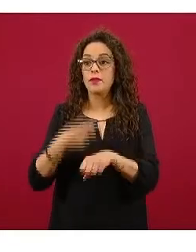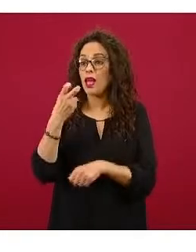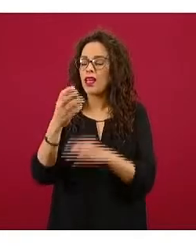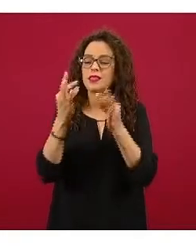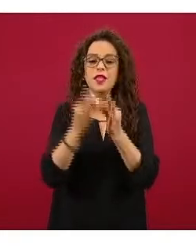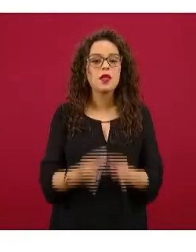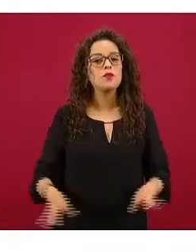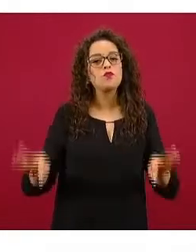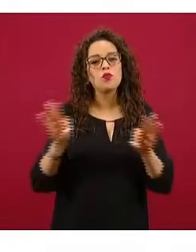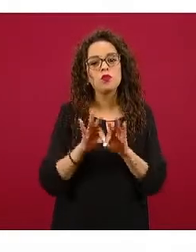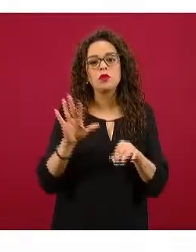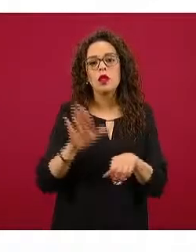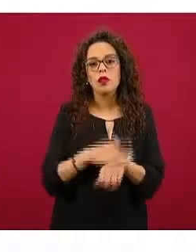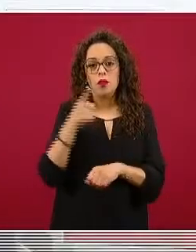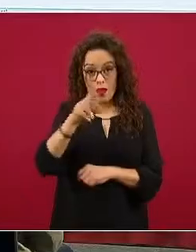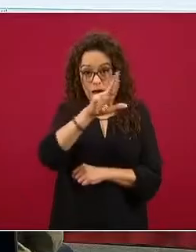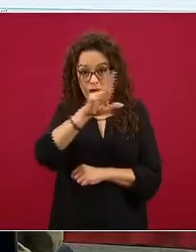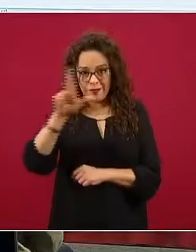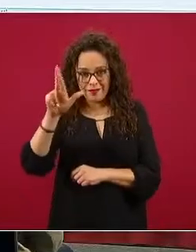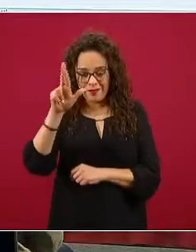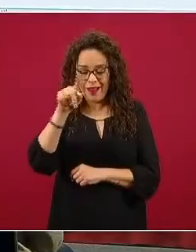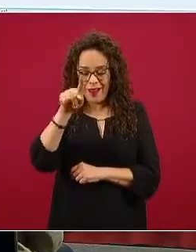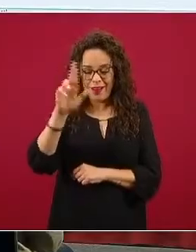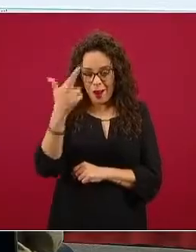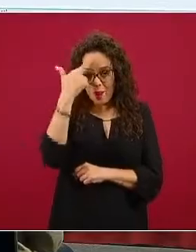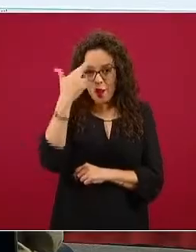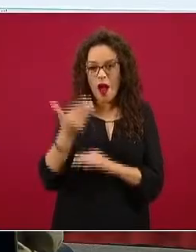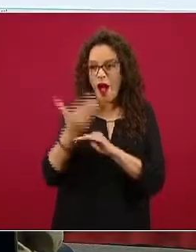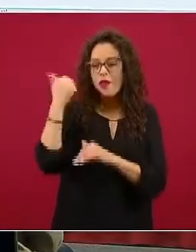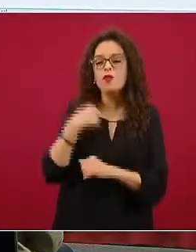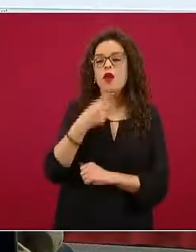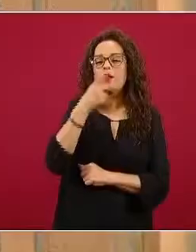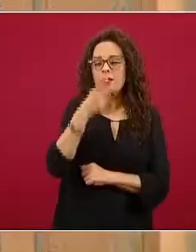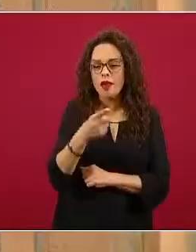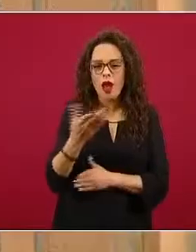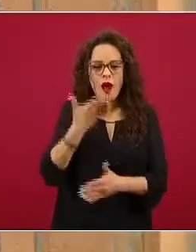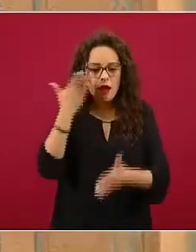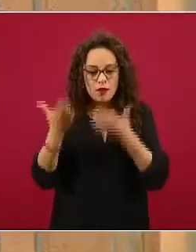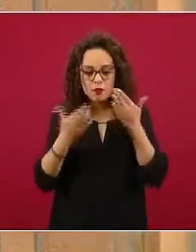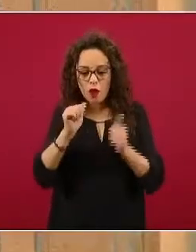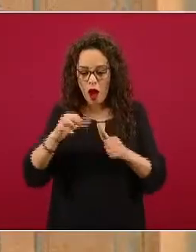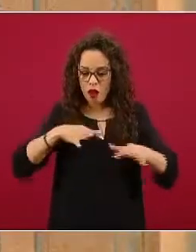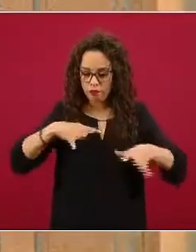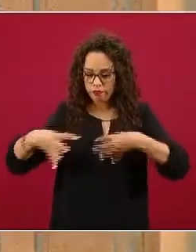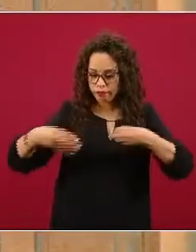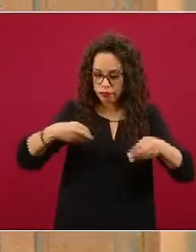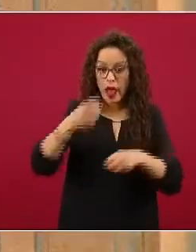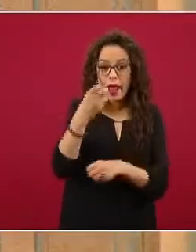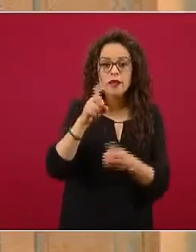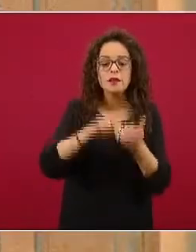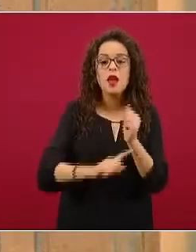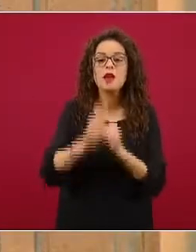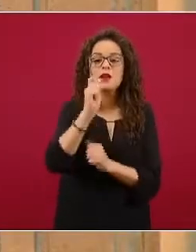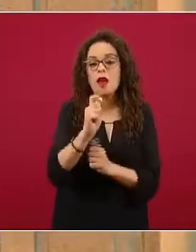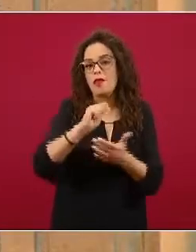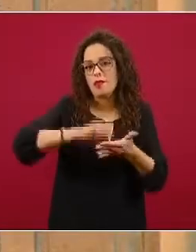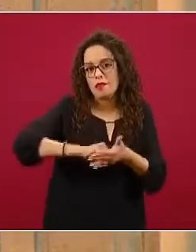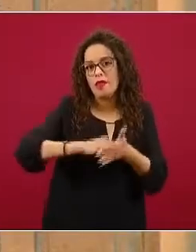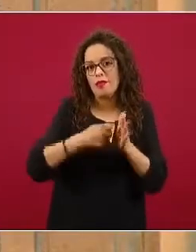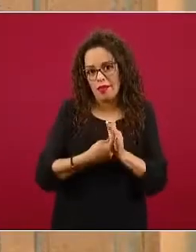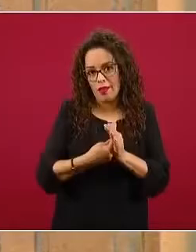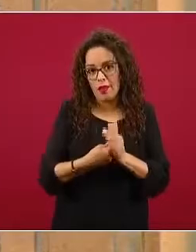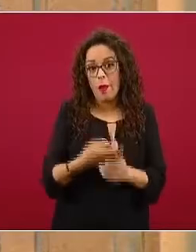porque recordemos lo que les comentaba del estudio epidemiológico como ese elemento técnico, y es por eso donde el